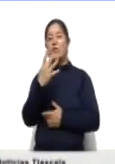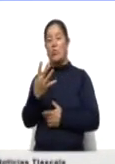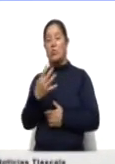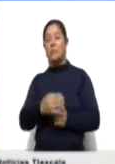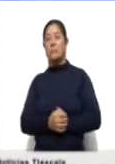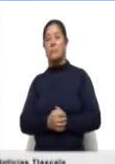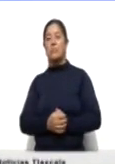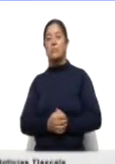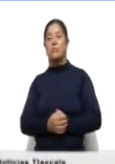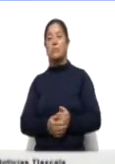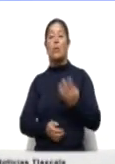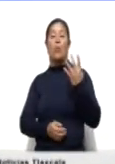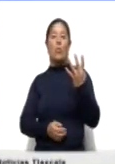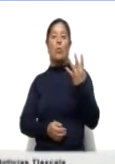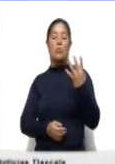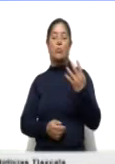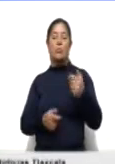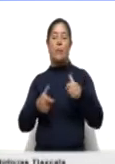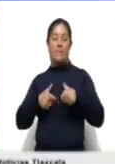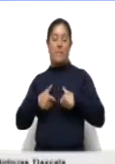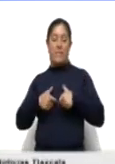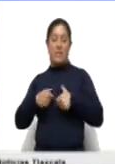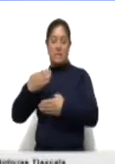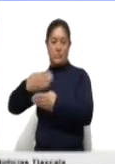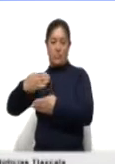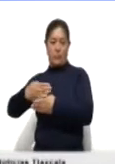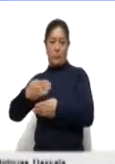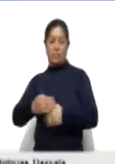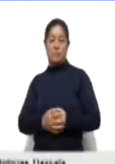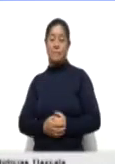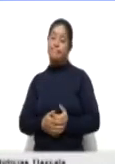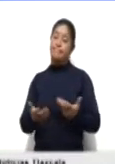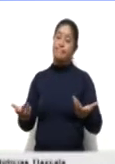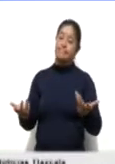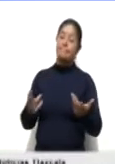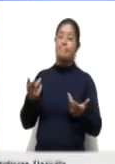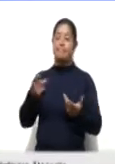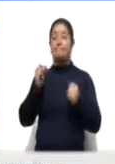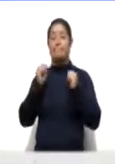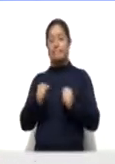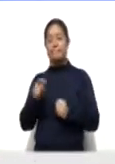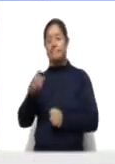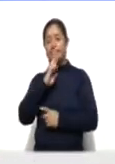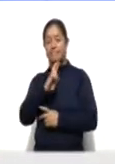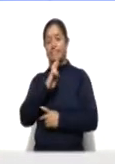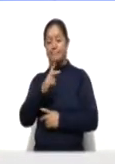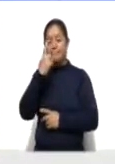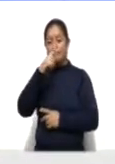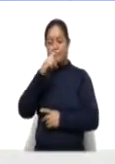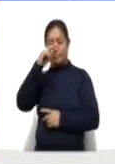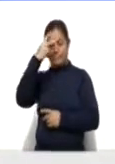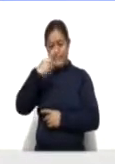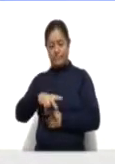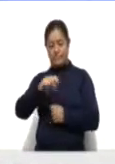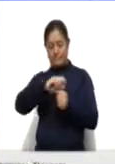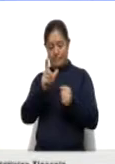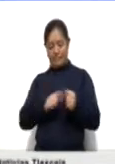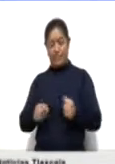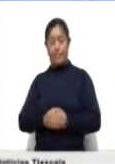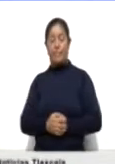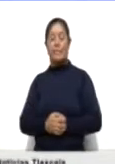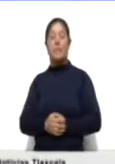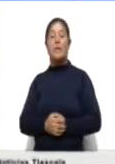con apenas 4 medallas de bronce. Bueno, sin duda, un gran resultado también para la delegación de nuestro país, y le damos vuelta